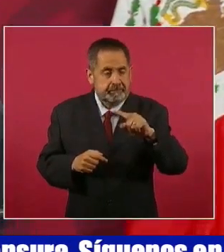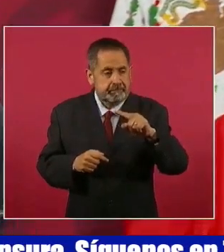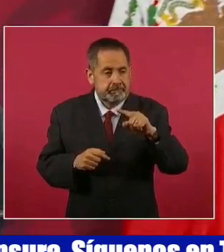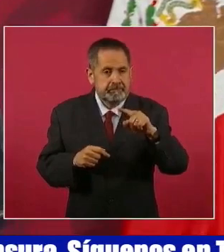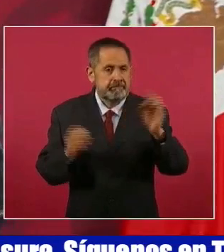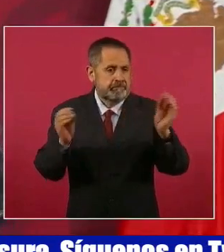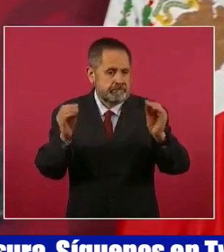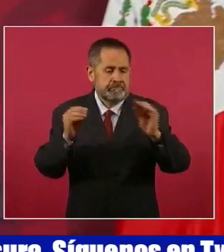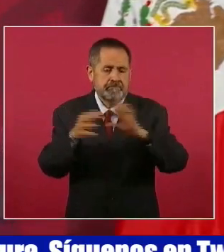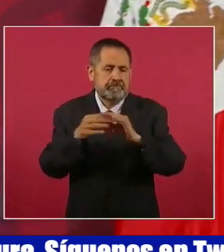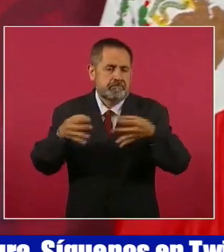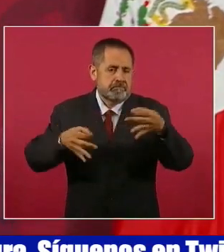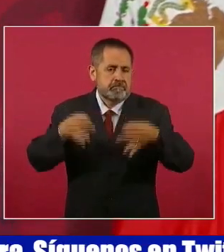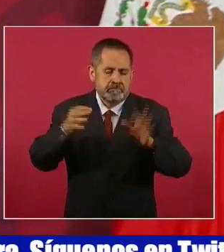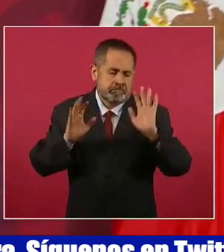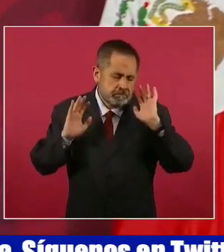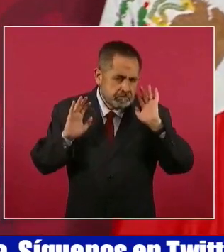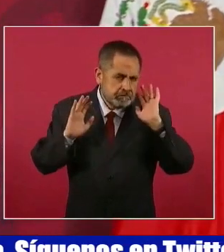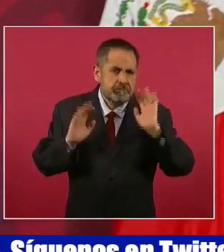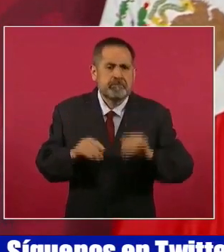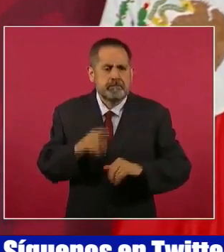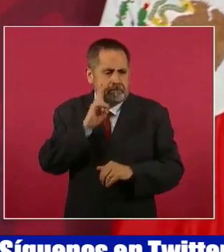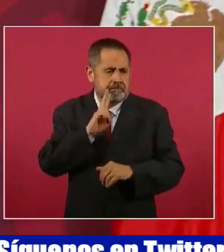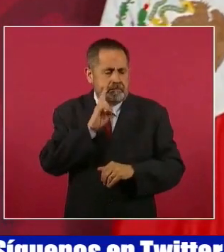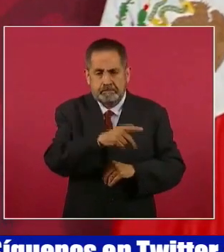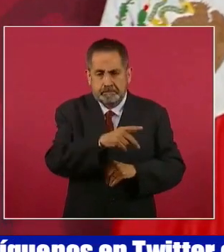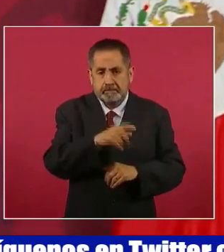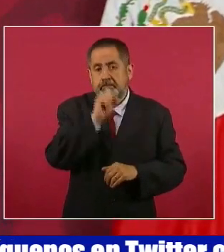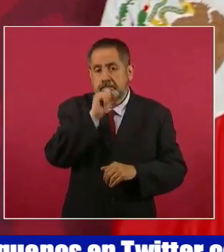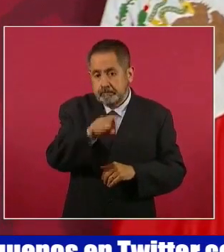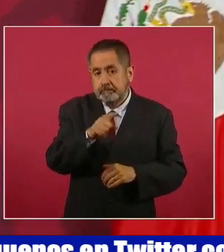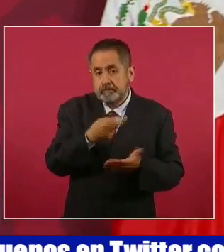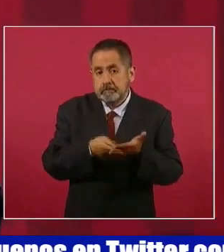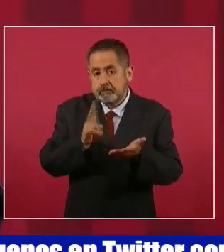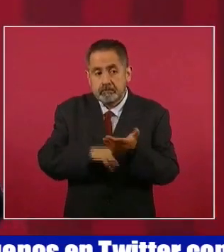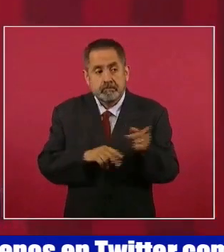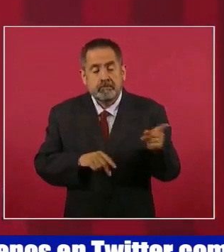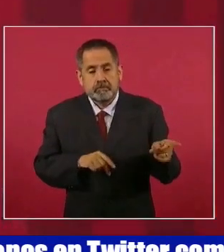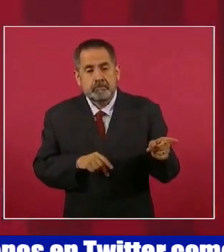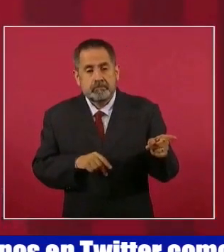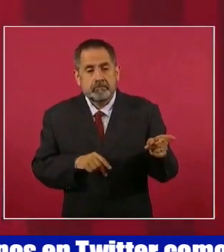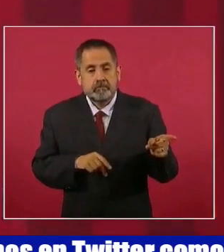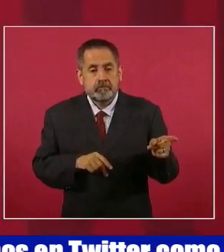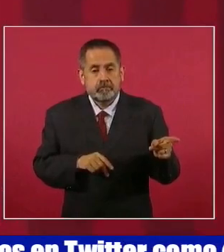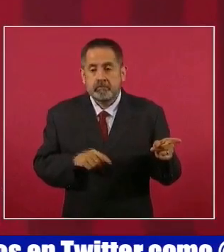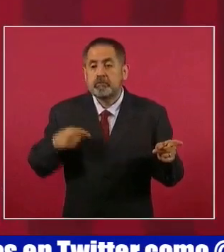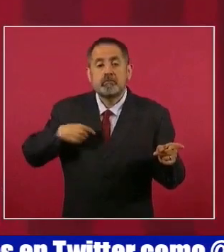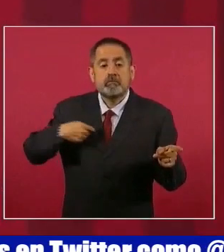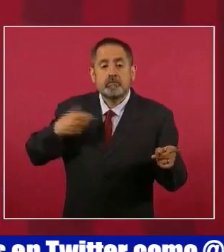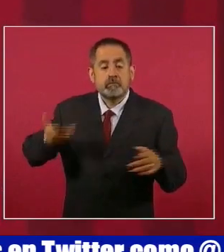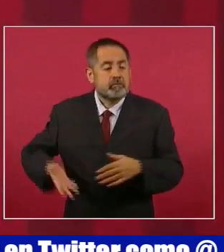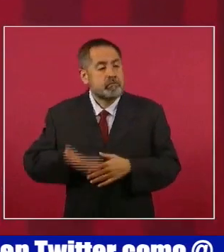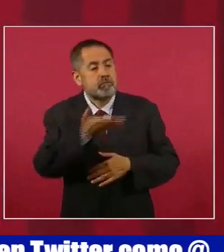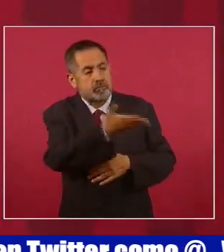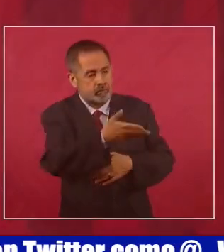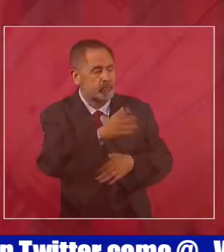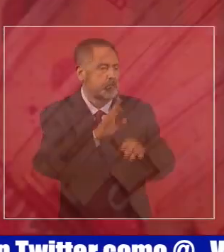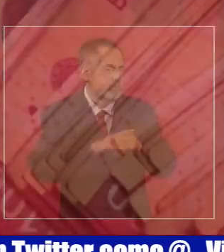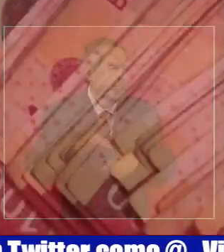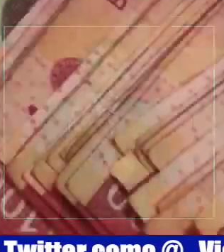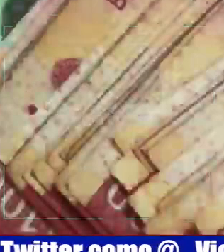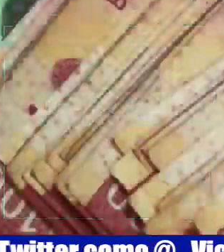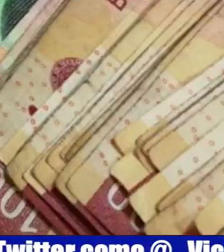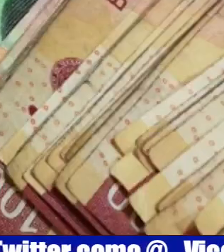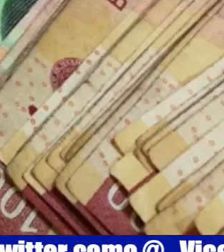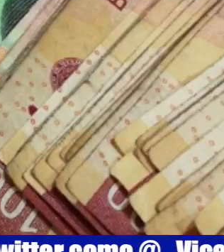concesión. Dice que el gobierno de México necesita ese dinero para hacer los caminos de Oaxaca. De hecho, el presidente